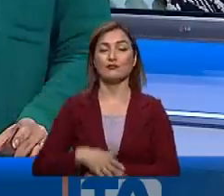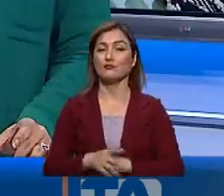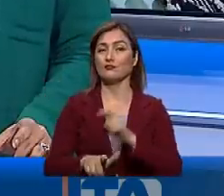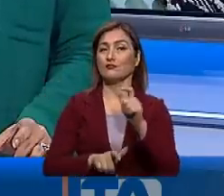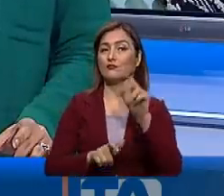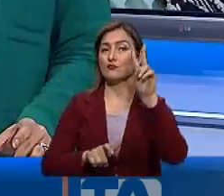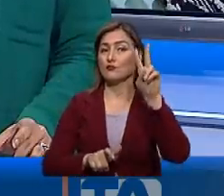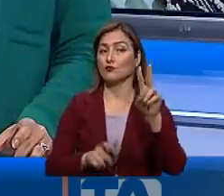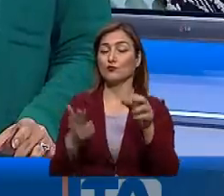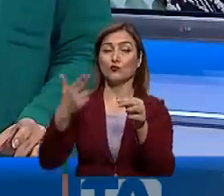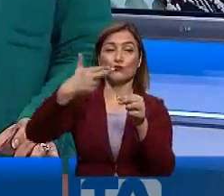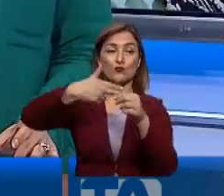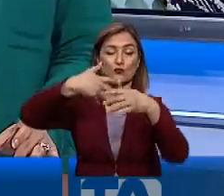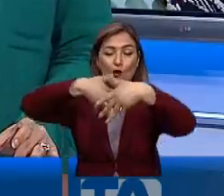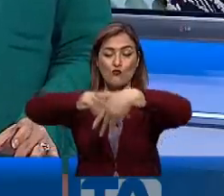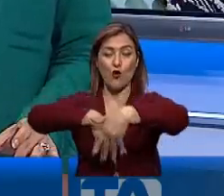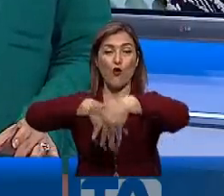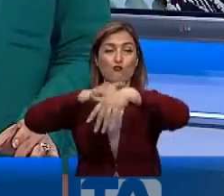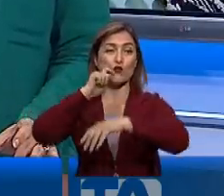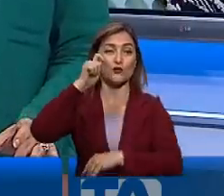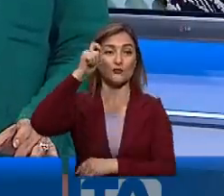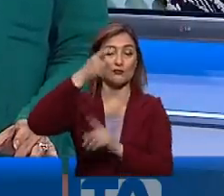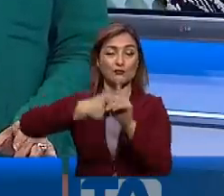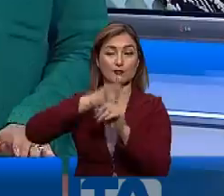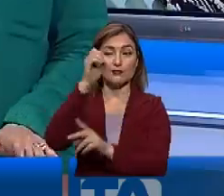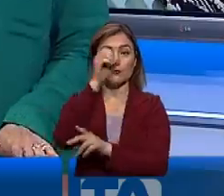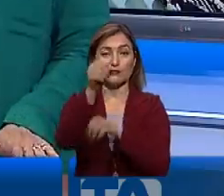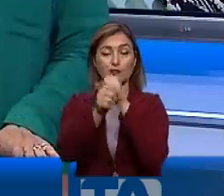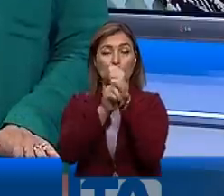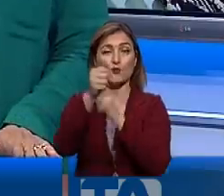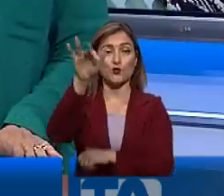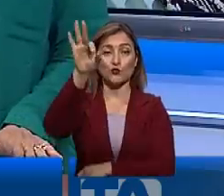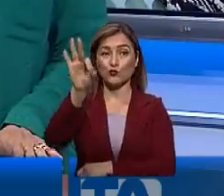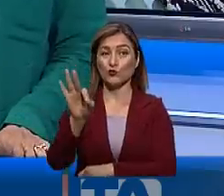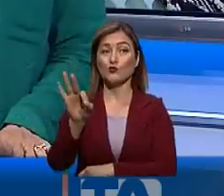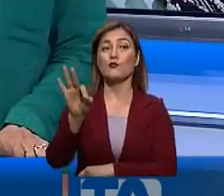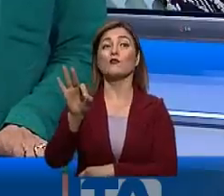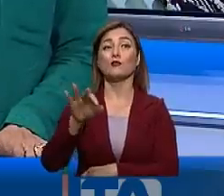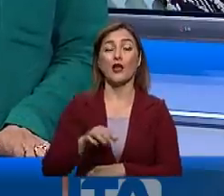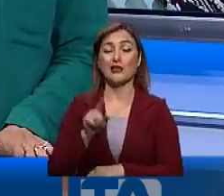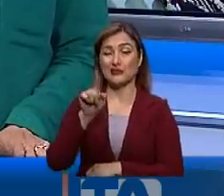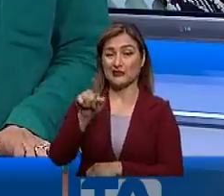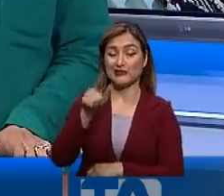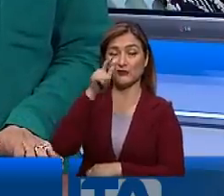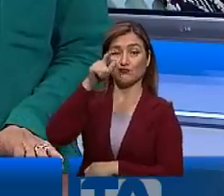2 de los beneficiados participaron en las protestas de octubre de 2019, hechos